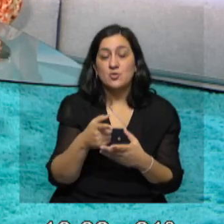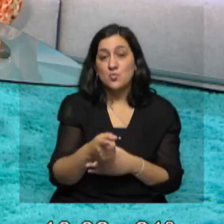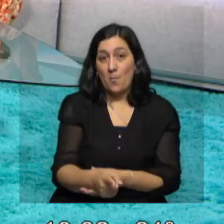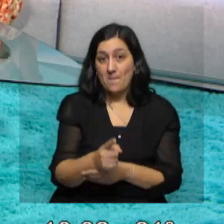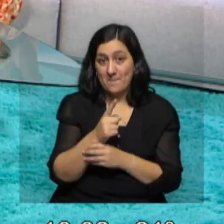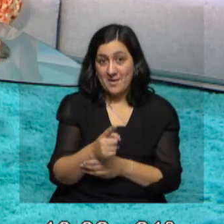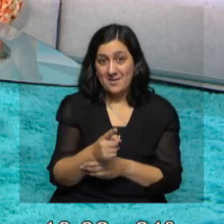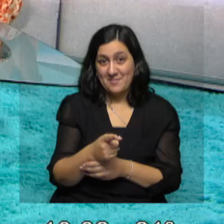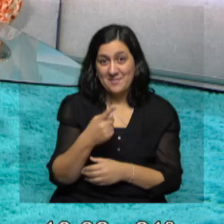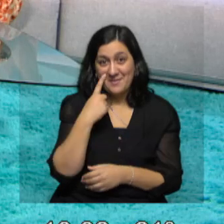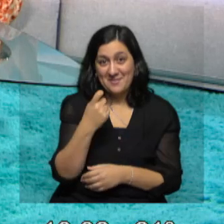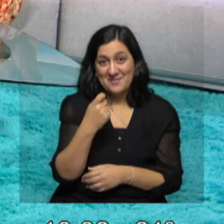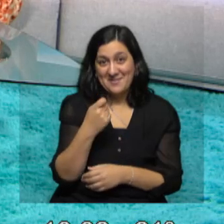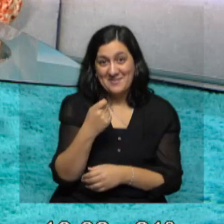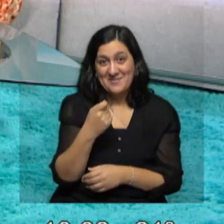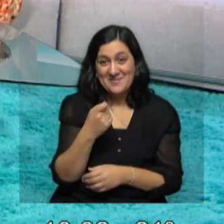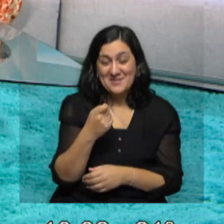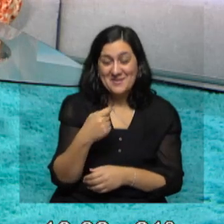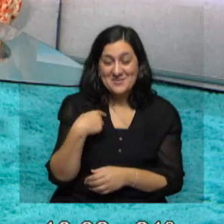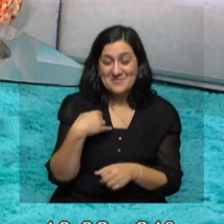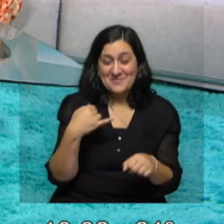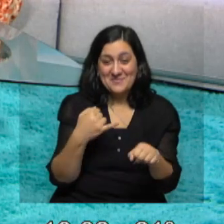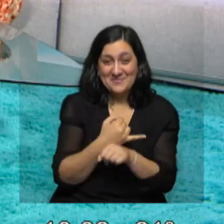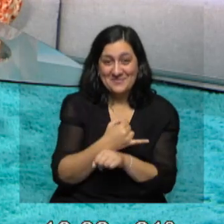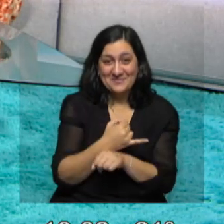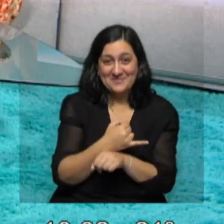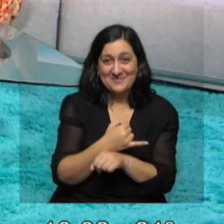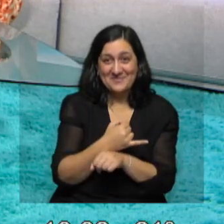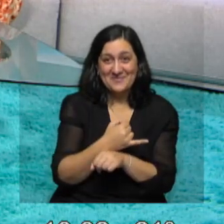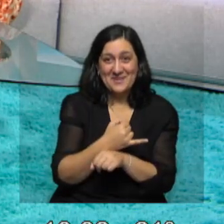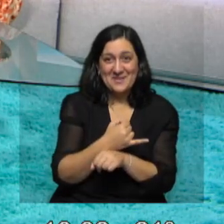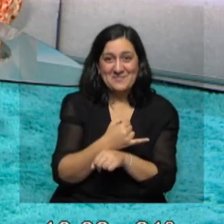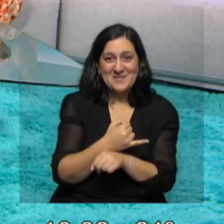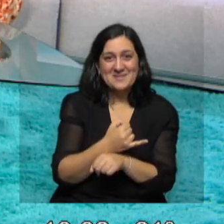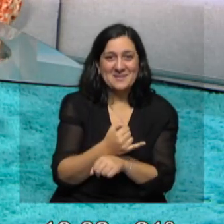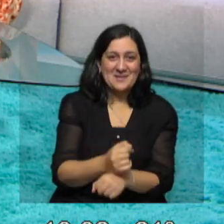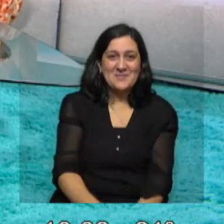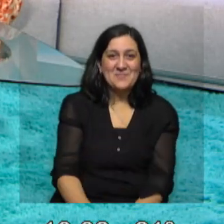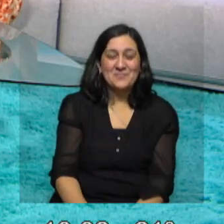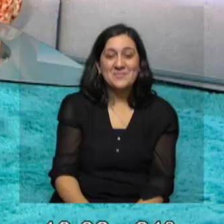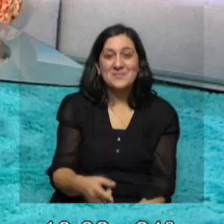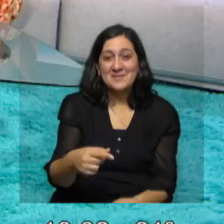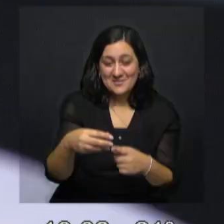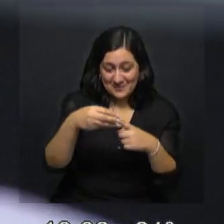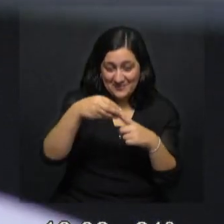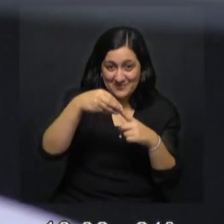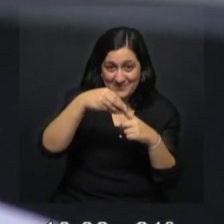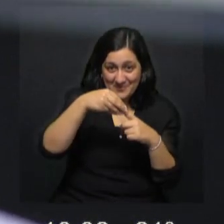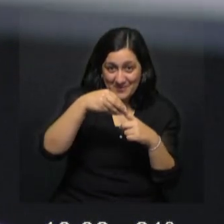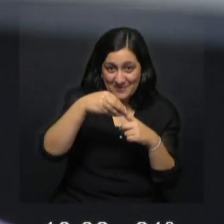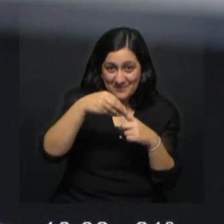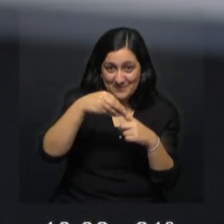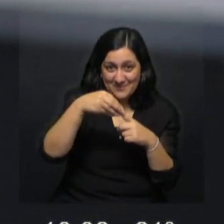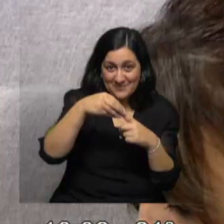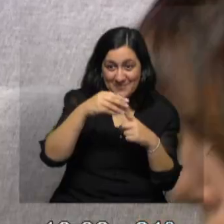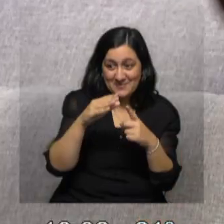dejarme dentro. Pegado para que todos vean que me lo pongo mal. ¿Qué es lo que tenemos que hacer? ¿Yo? Sí. Yo hago así. A la puntita, ¿no? Incluso